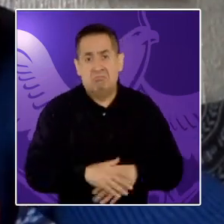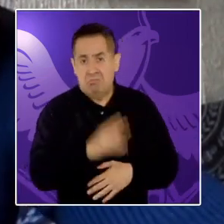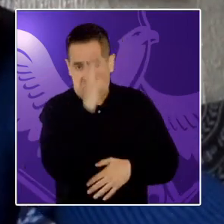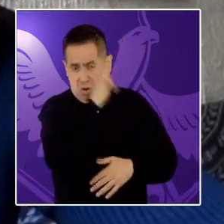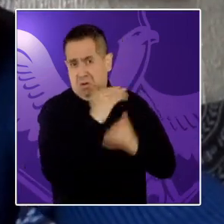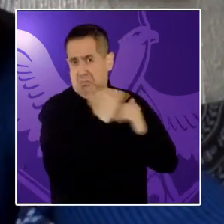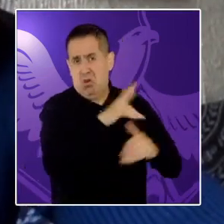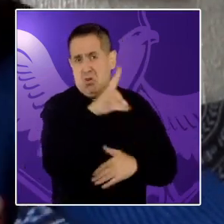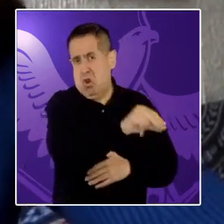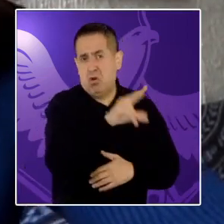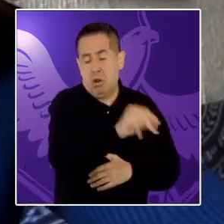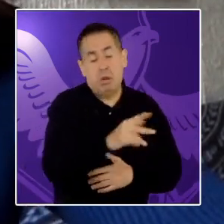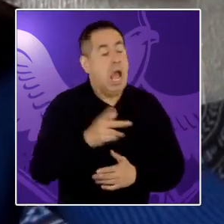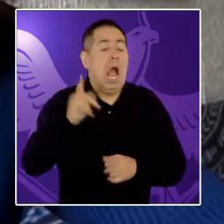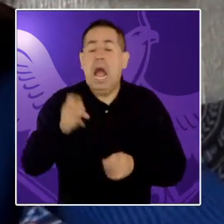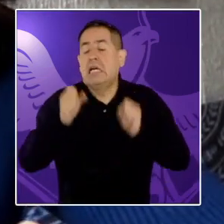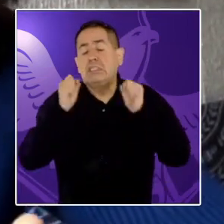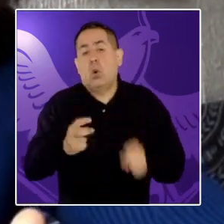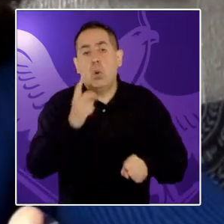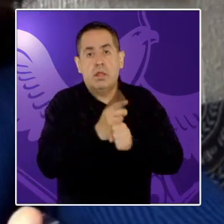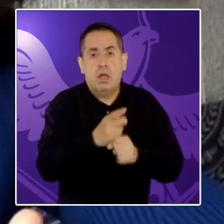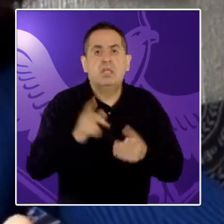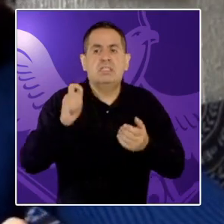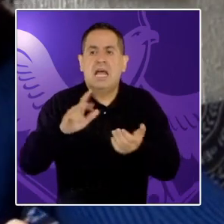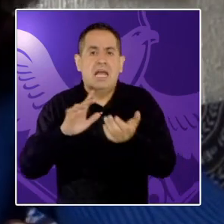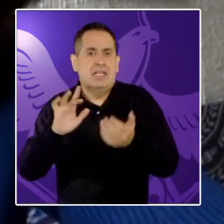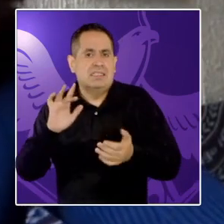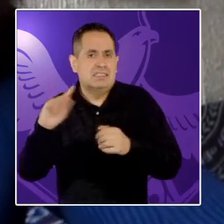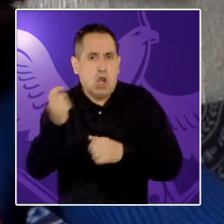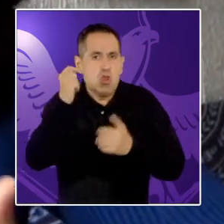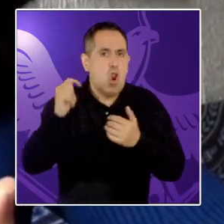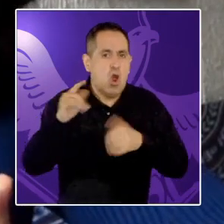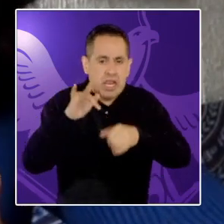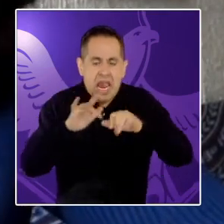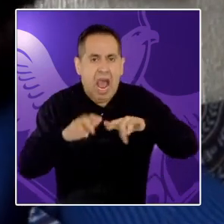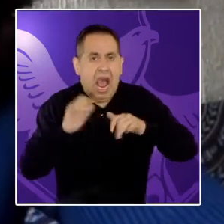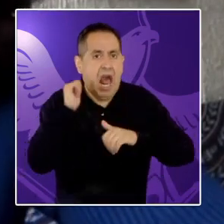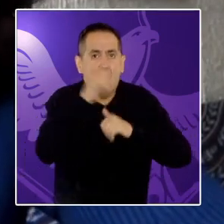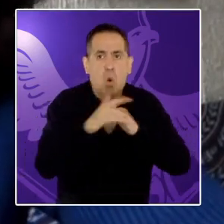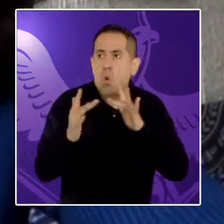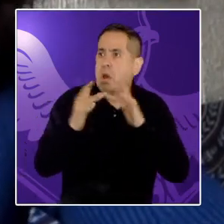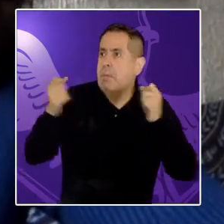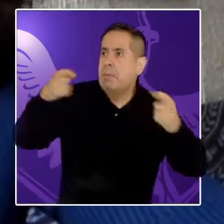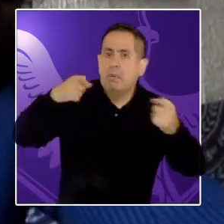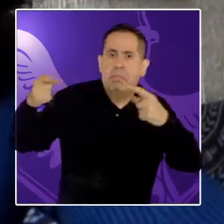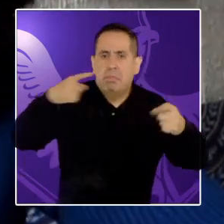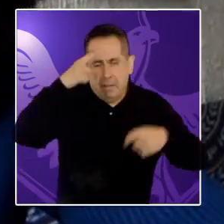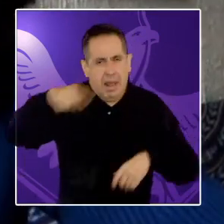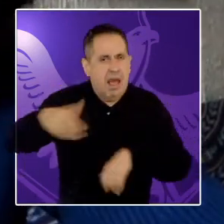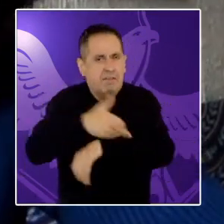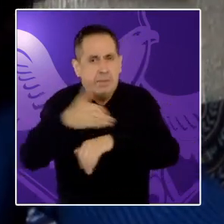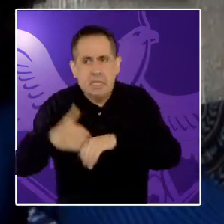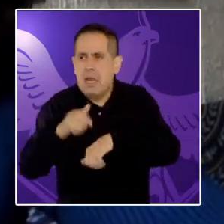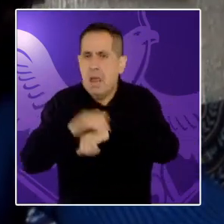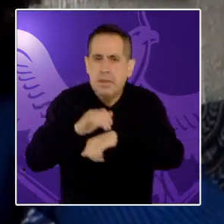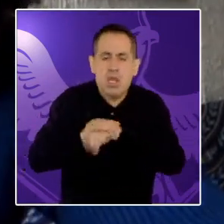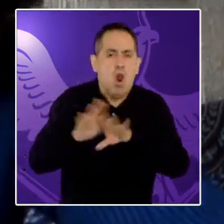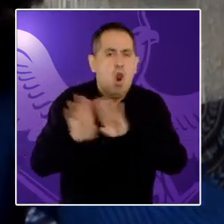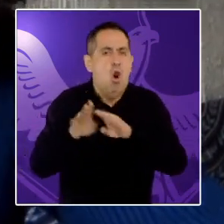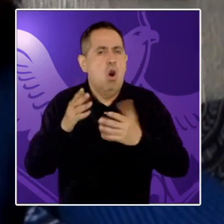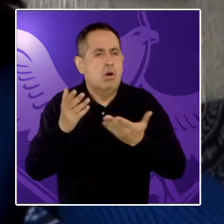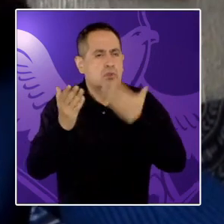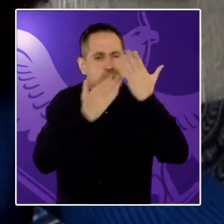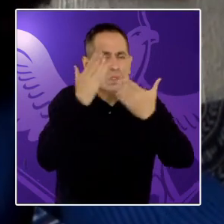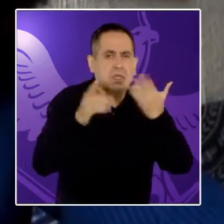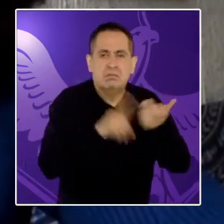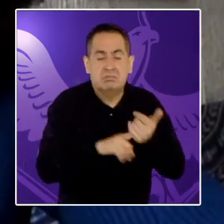y la comunicación está restringido por razones de seguridad. Toda la tecnología se ha convertido en nuestro único vínculo con